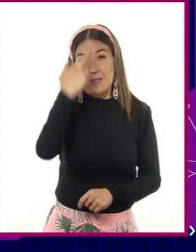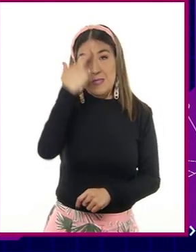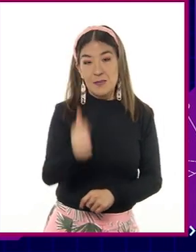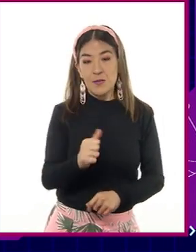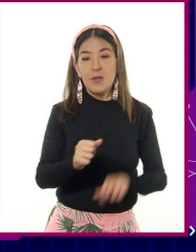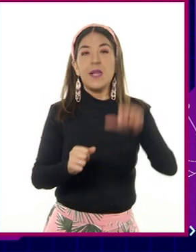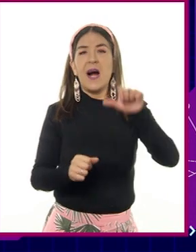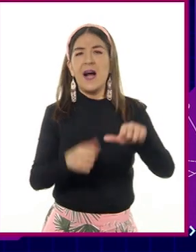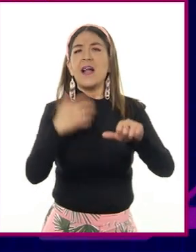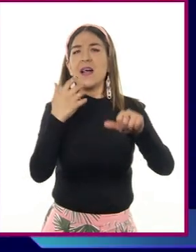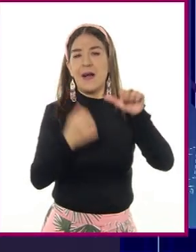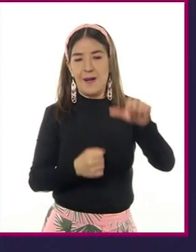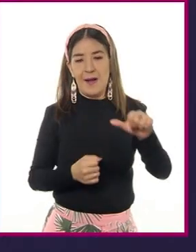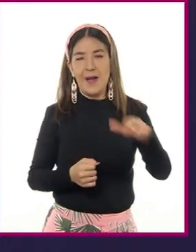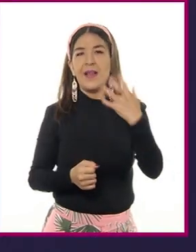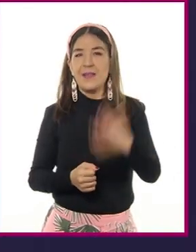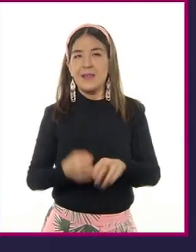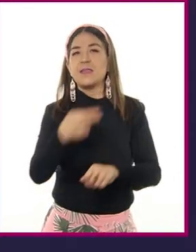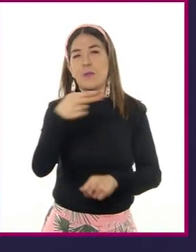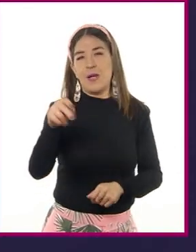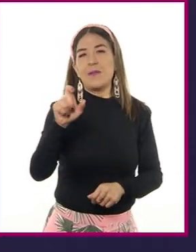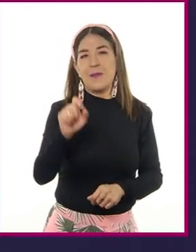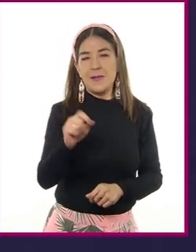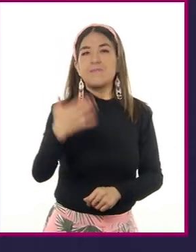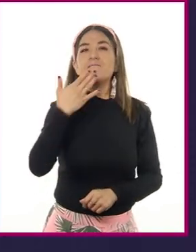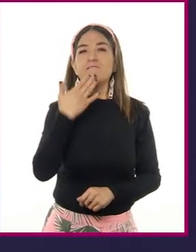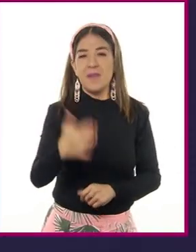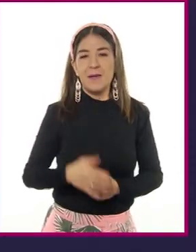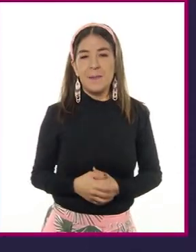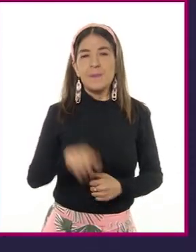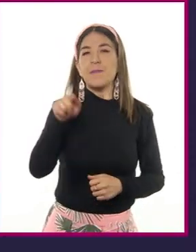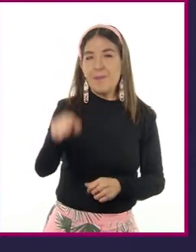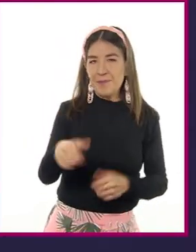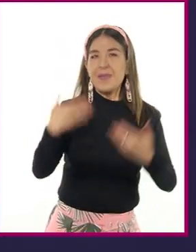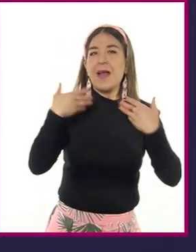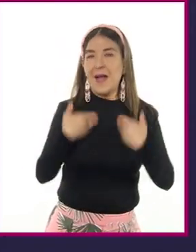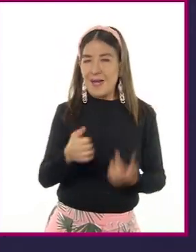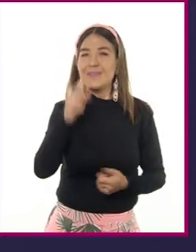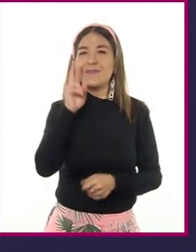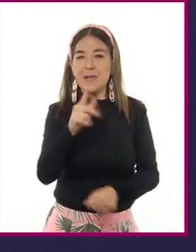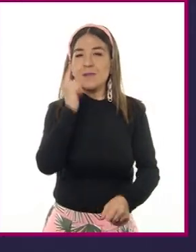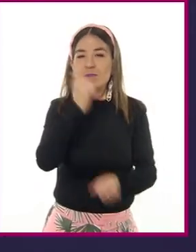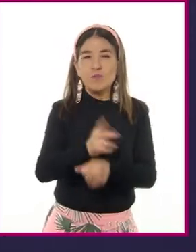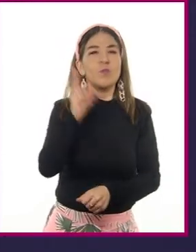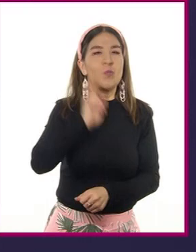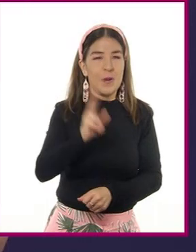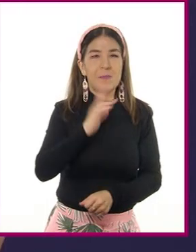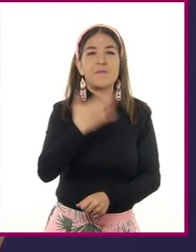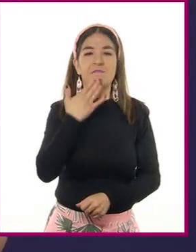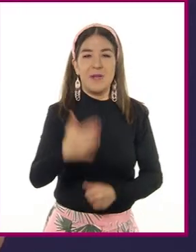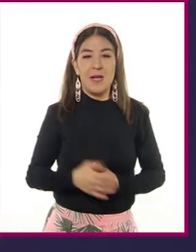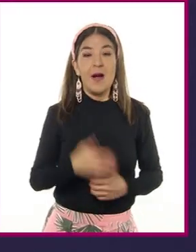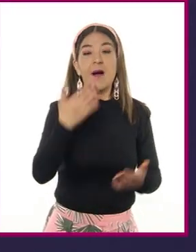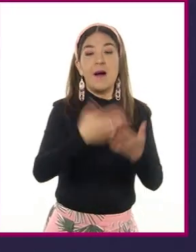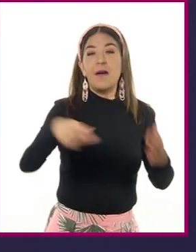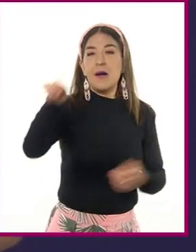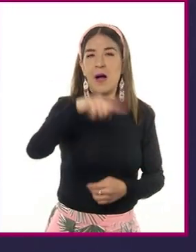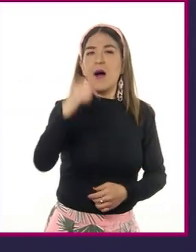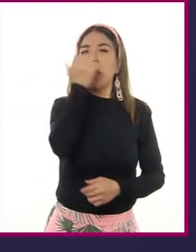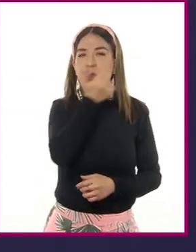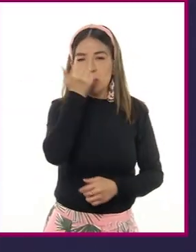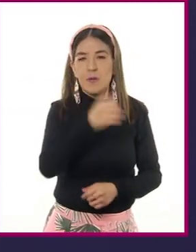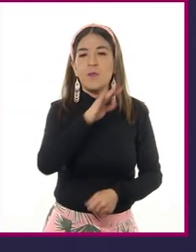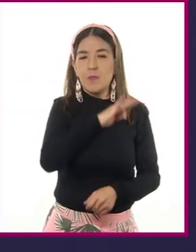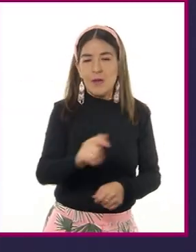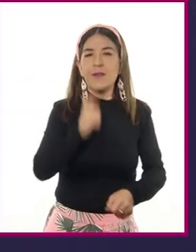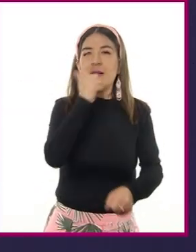a10 es igual a 20. ¡Excelente, maestra Leti! Pudo comprobar mi observación. Ahora las alumnas y los alumnos pueden encontrar